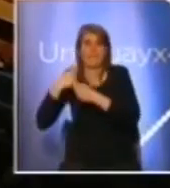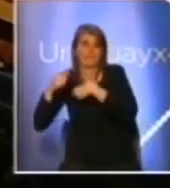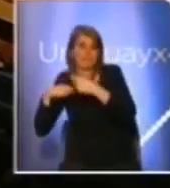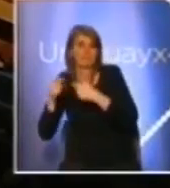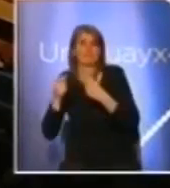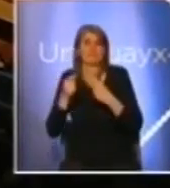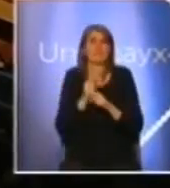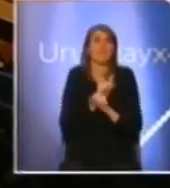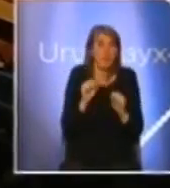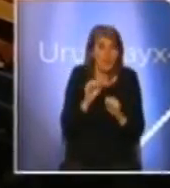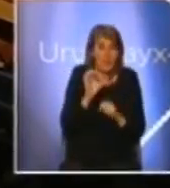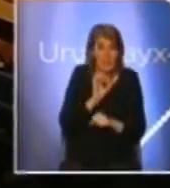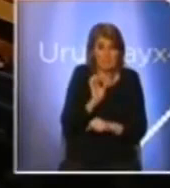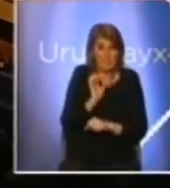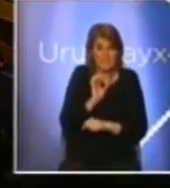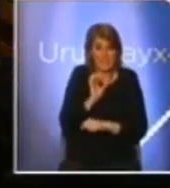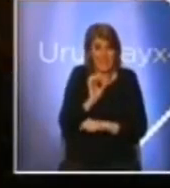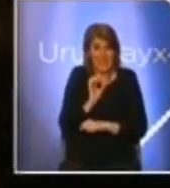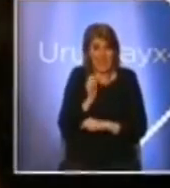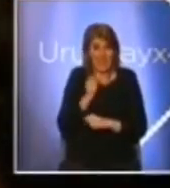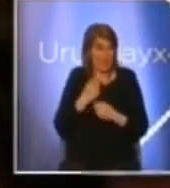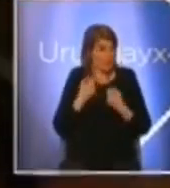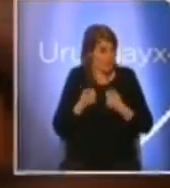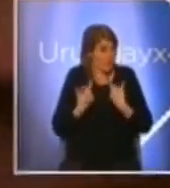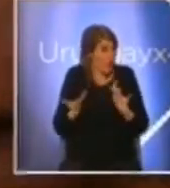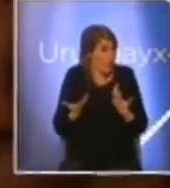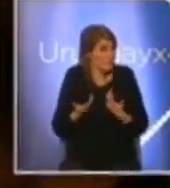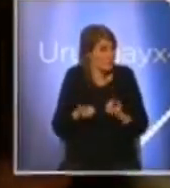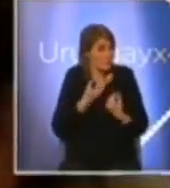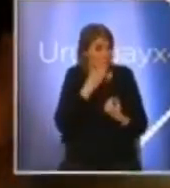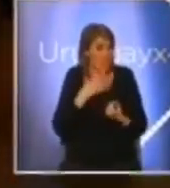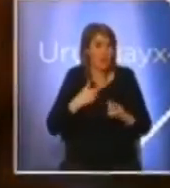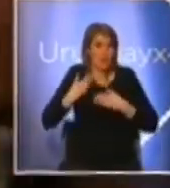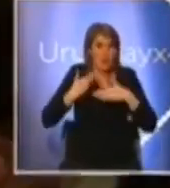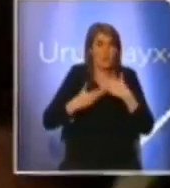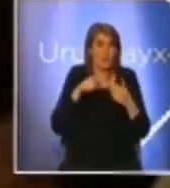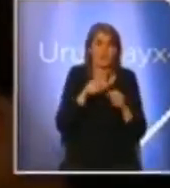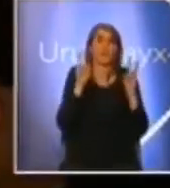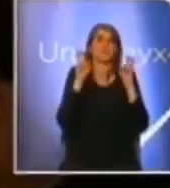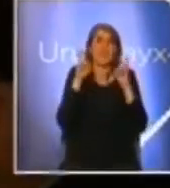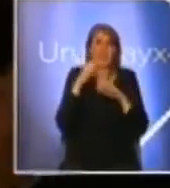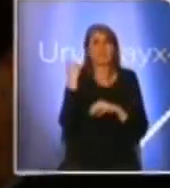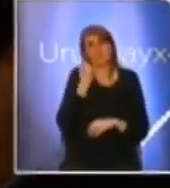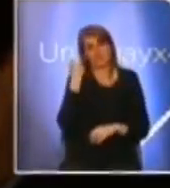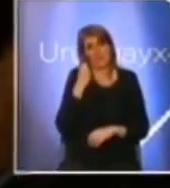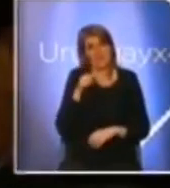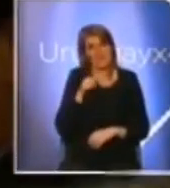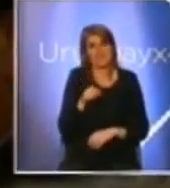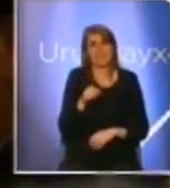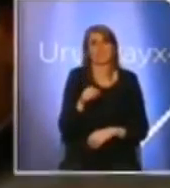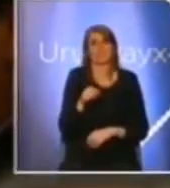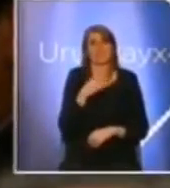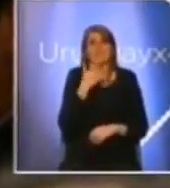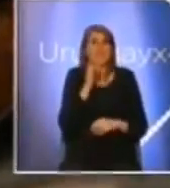capacidad empresarial es un tema tremendamente importante y es un tema que yo creo que es lo que, desde el punto